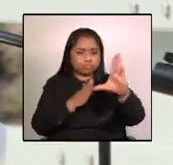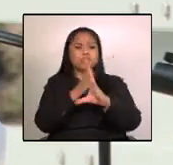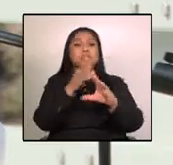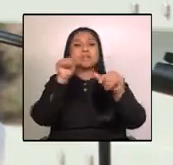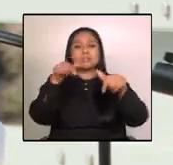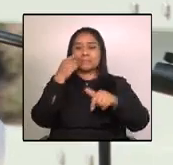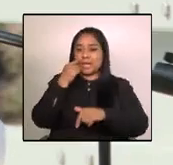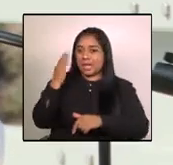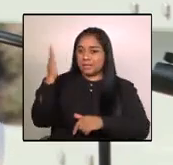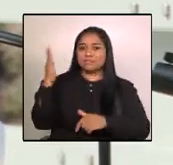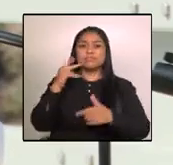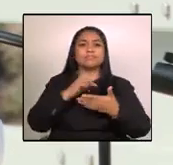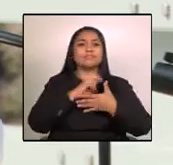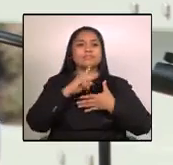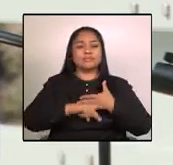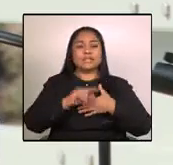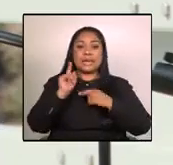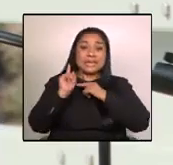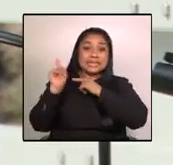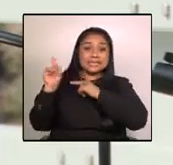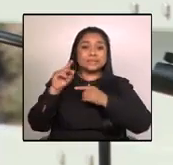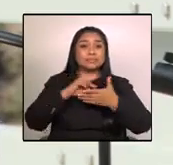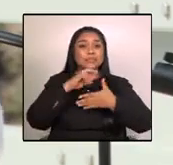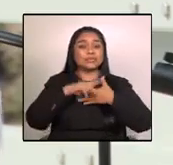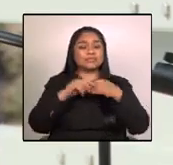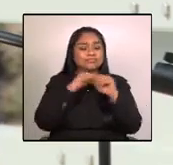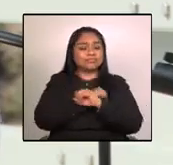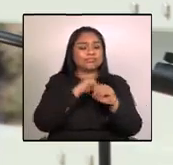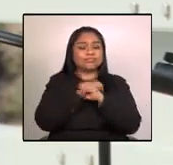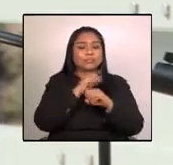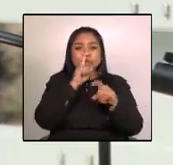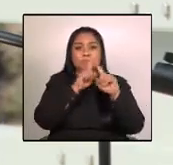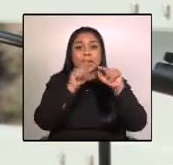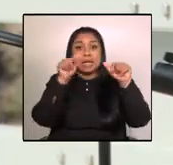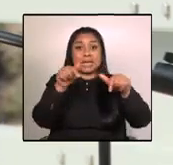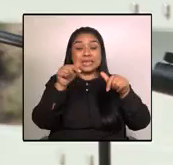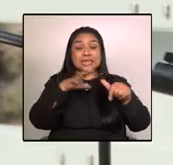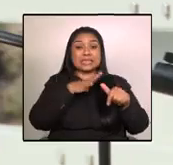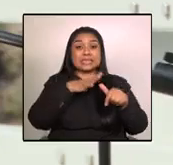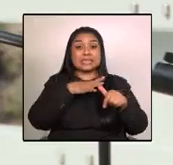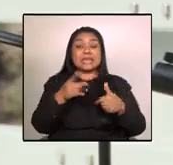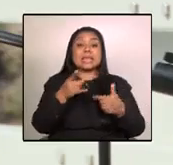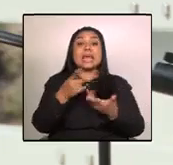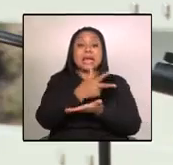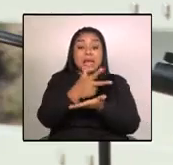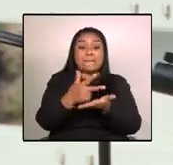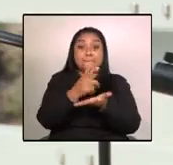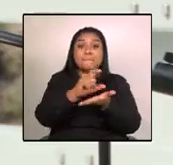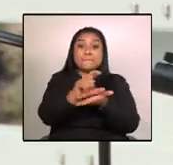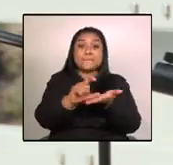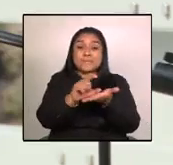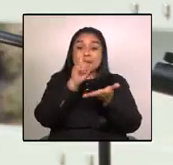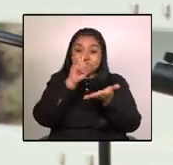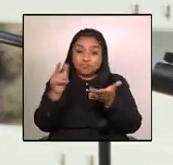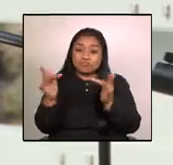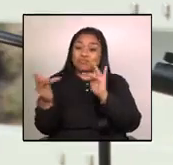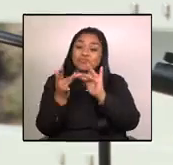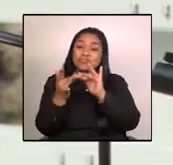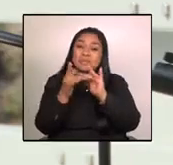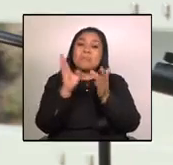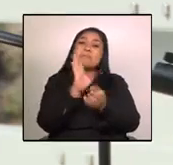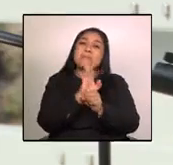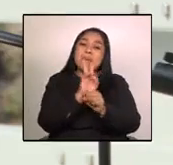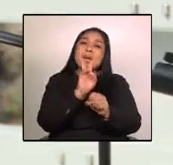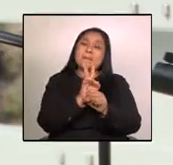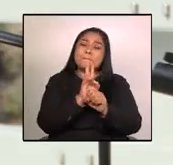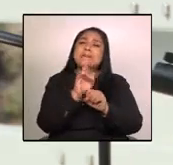de proyectos. Este proyecto es estratégico, acá viene el anillo metropolitano y creo que va Baja Verapaz necesita y